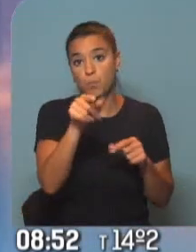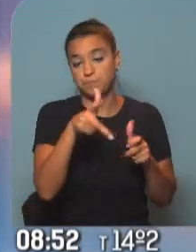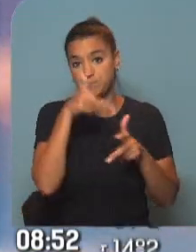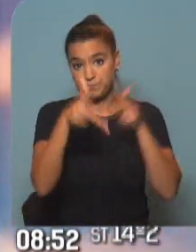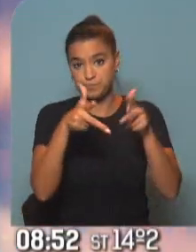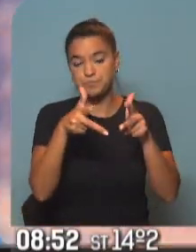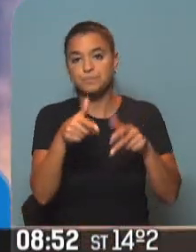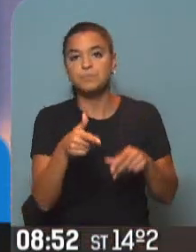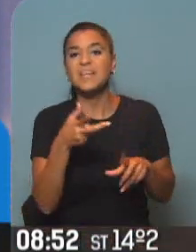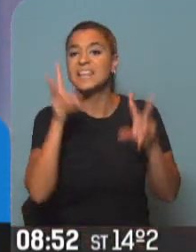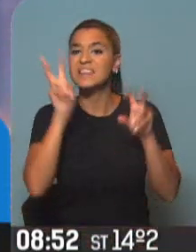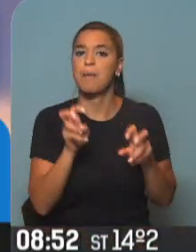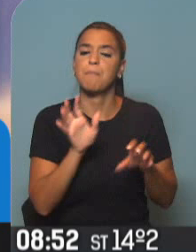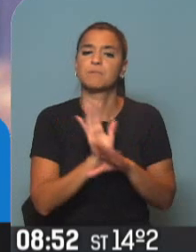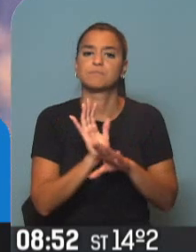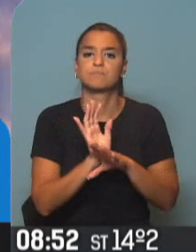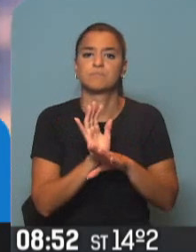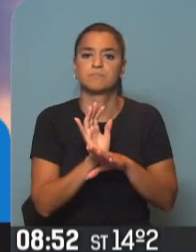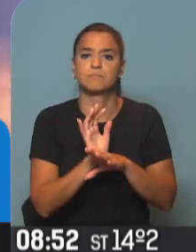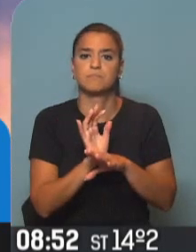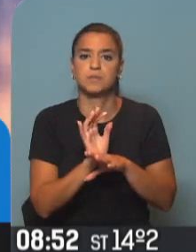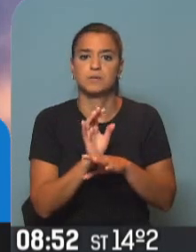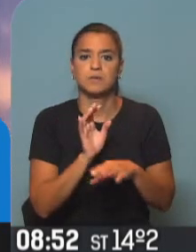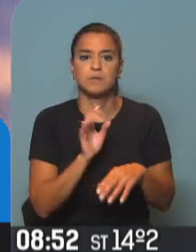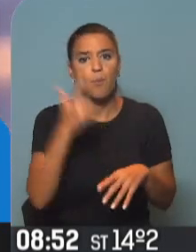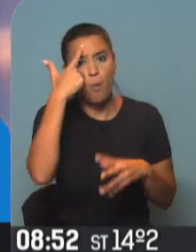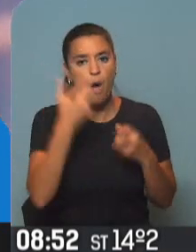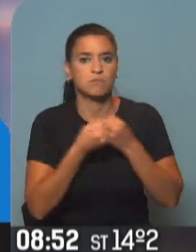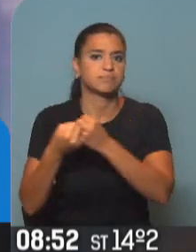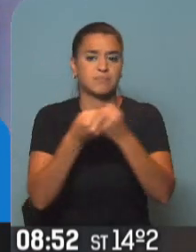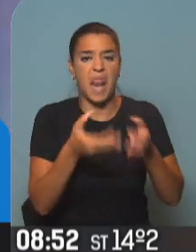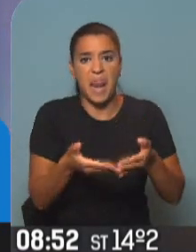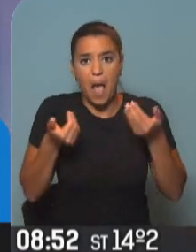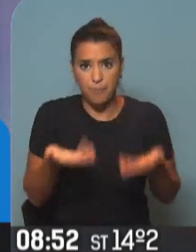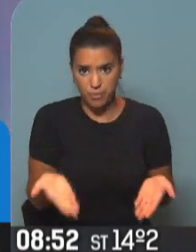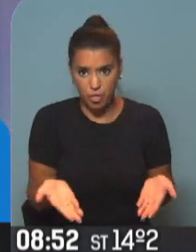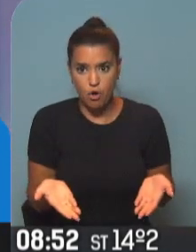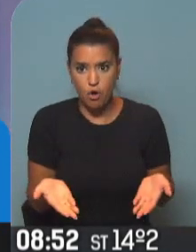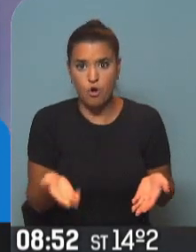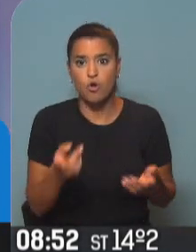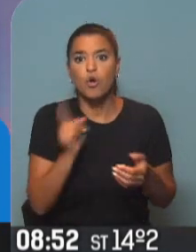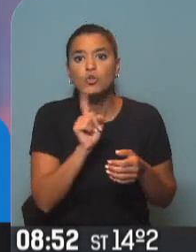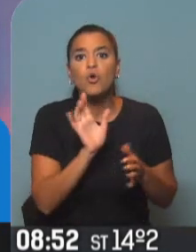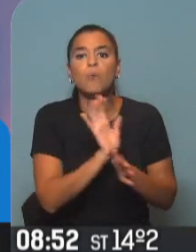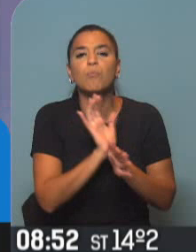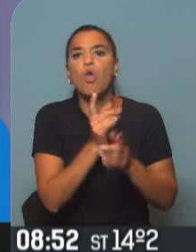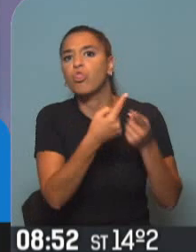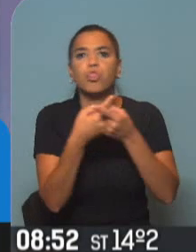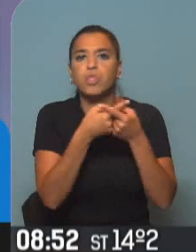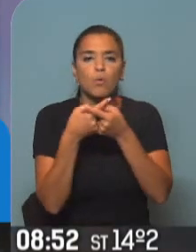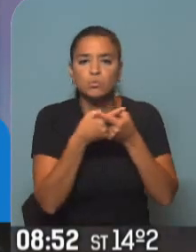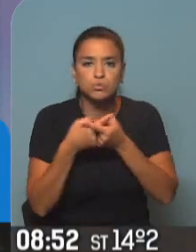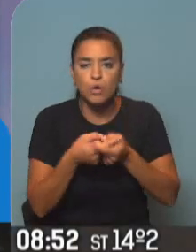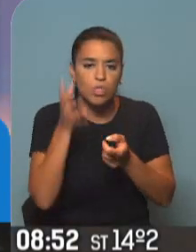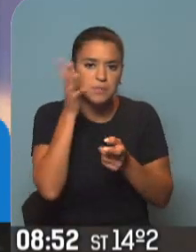son temas que tendrán que ser digamos de consenso rápido por lo menos no entrar en tantas discusiones y